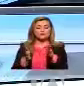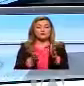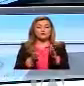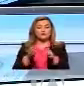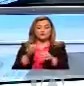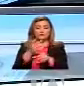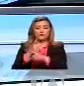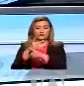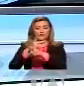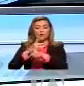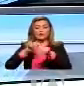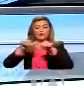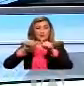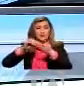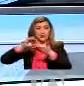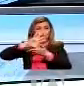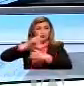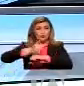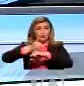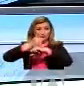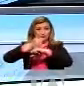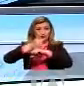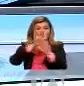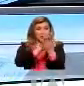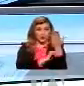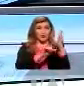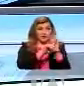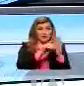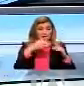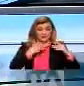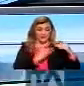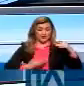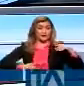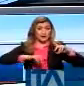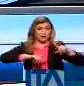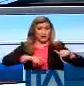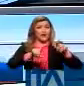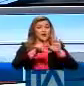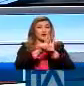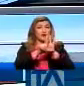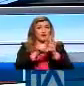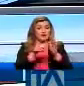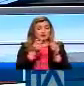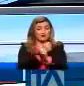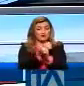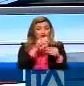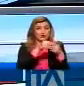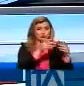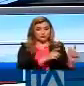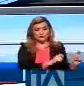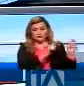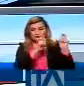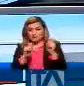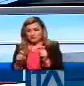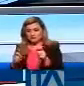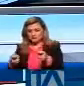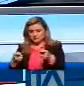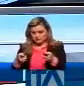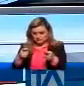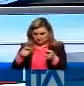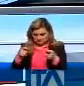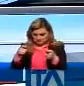temas, el Consejo de Administración Legislativa no calificó a trámite el proyecto de ley de defensa de la dolarización y lo remitió nuevamente al